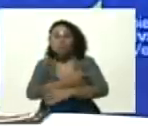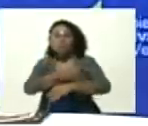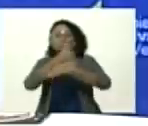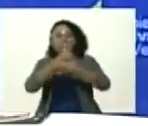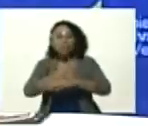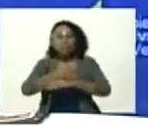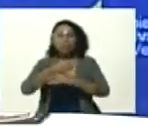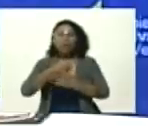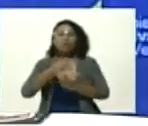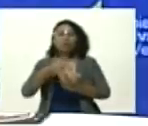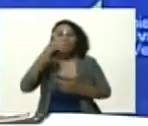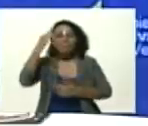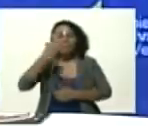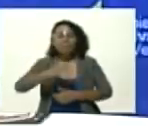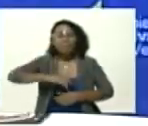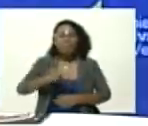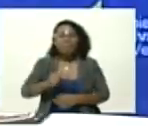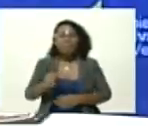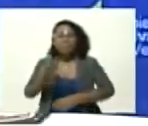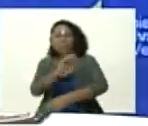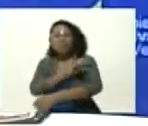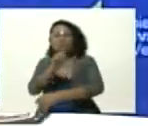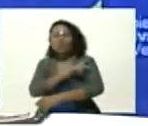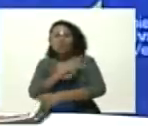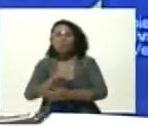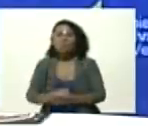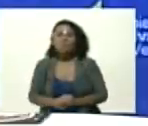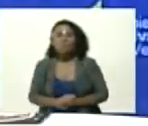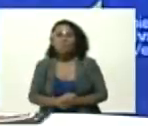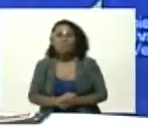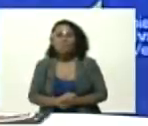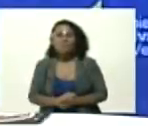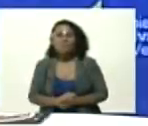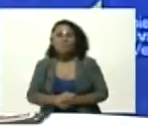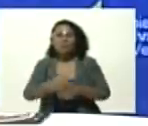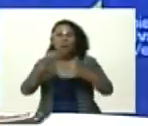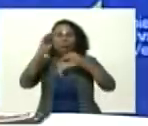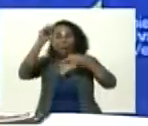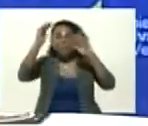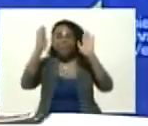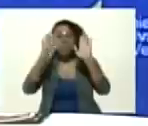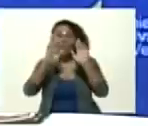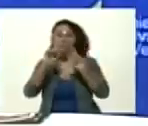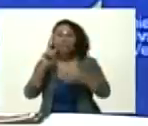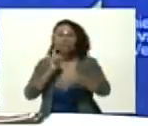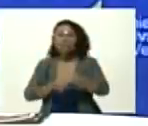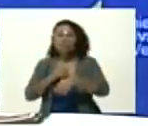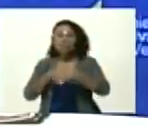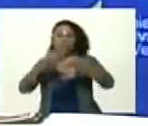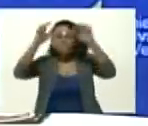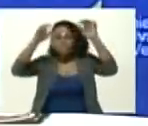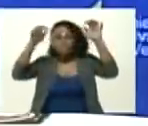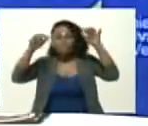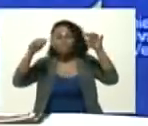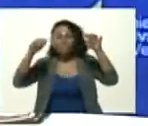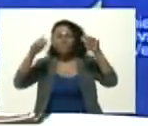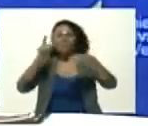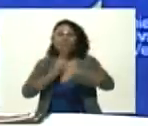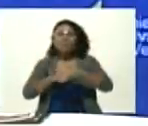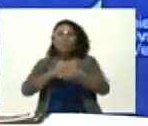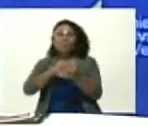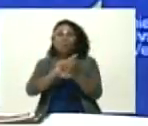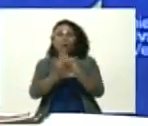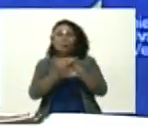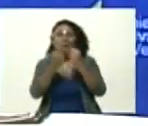cívico-militares, policiales y protección civil pendiente. Tiempo de lluvia, tiempo de cambio